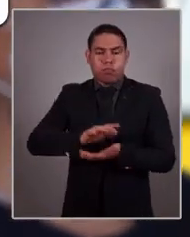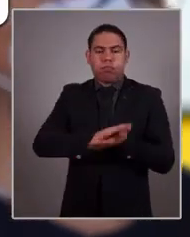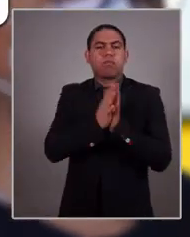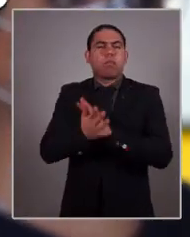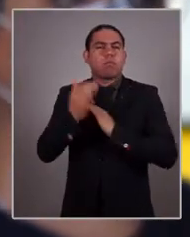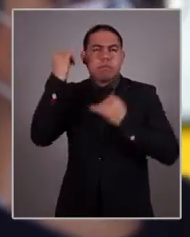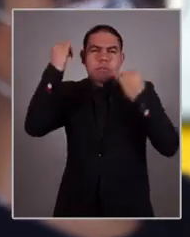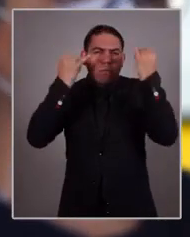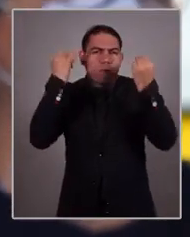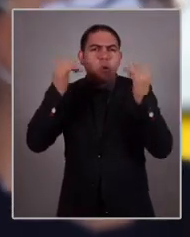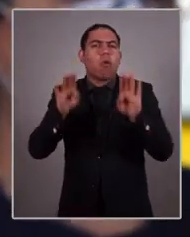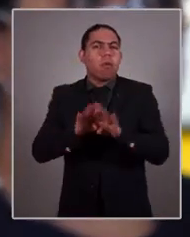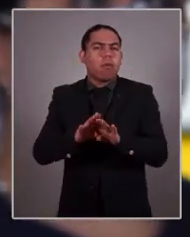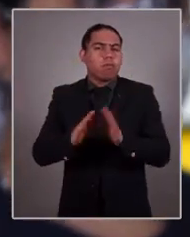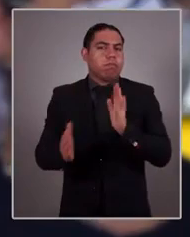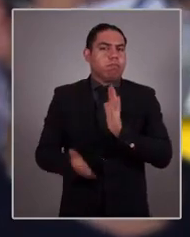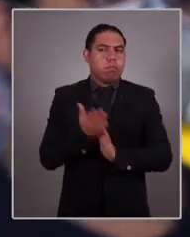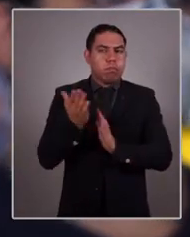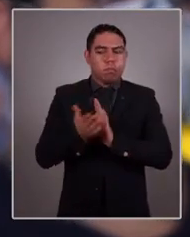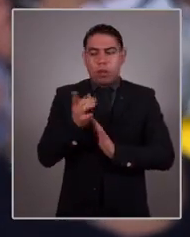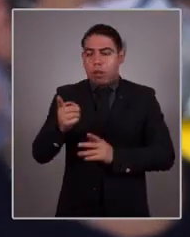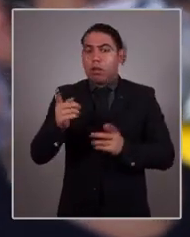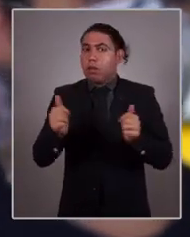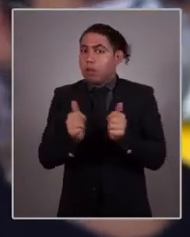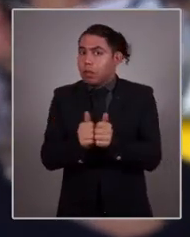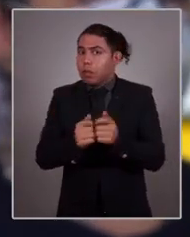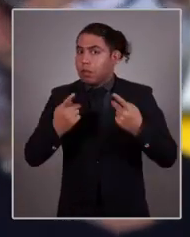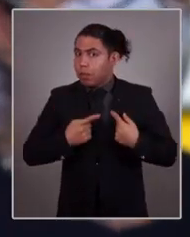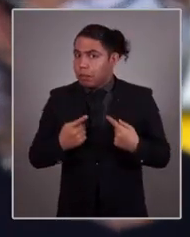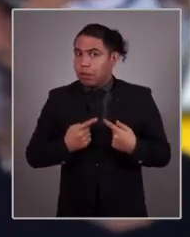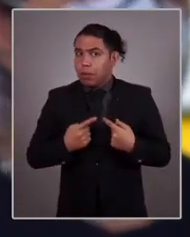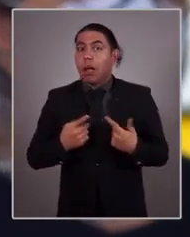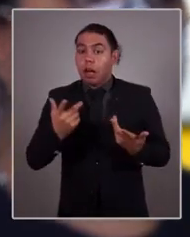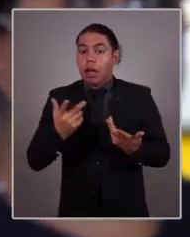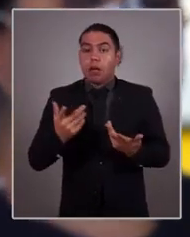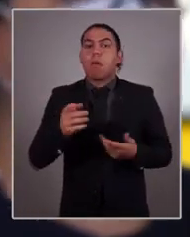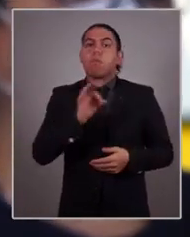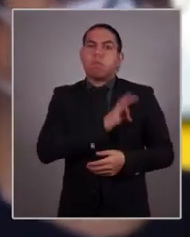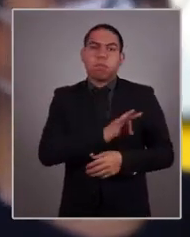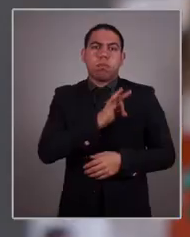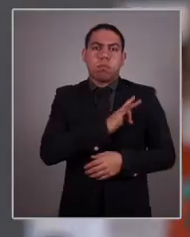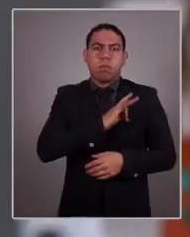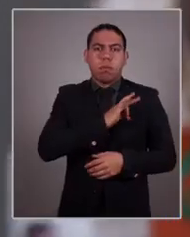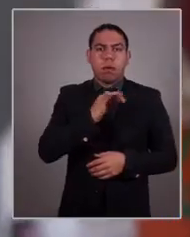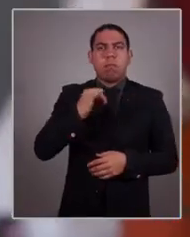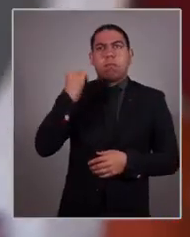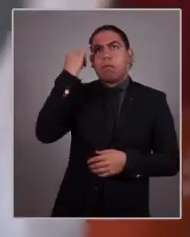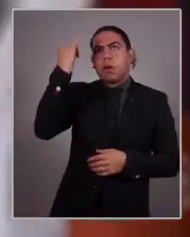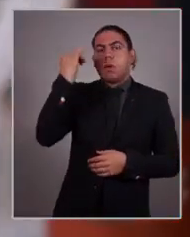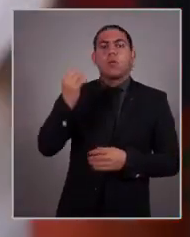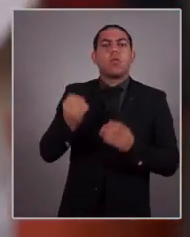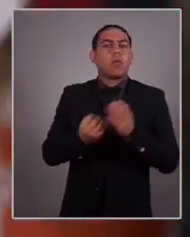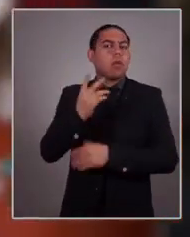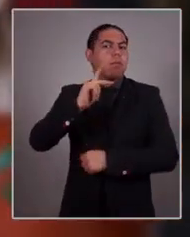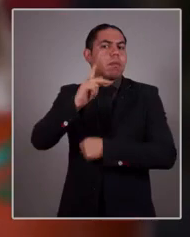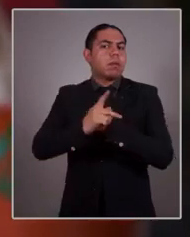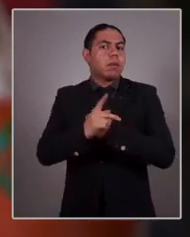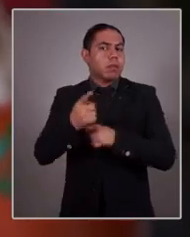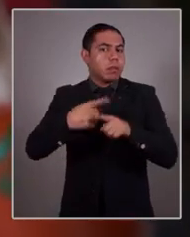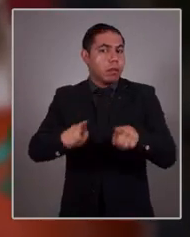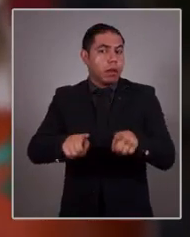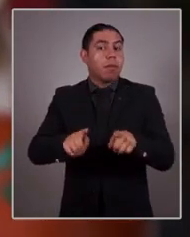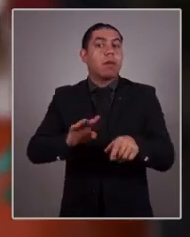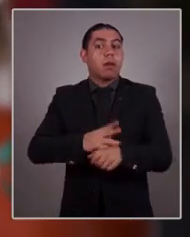la vamos a imaginar y a construir con las personas. Solo con ellas existe la posibilidad de pensar un país diferente. Y